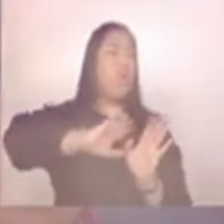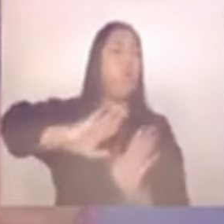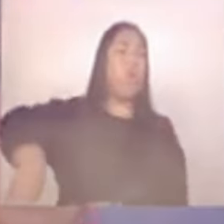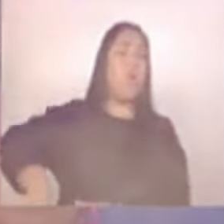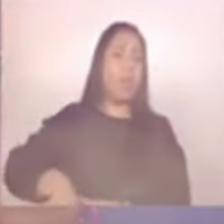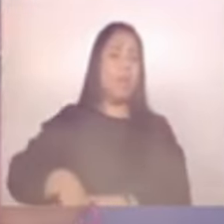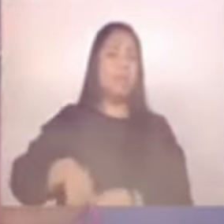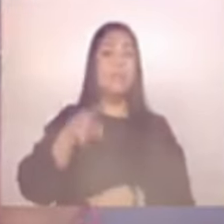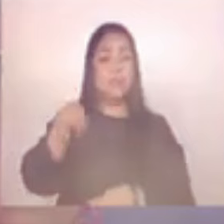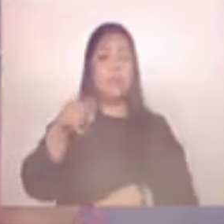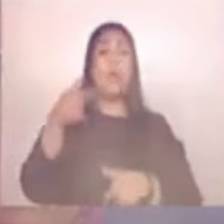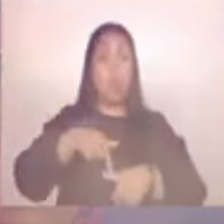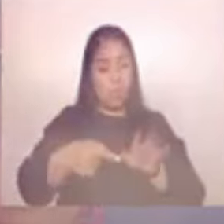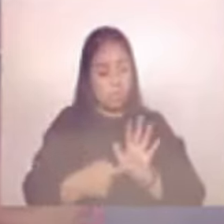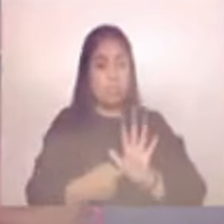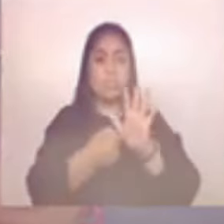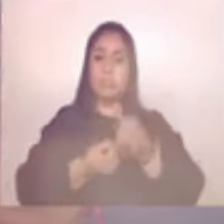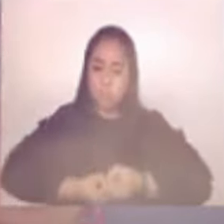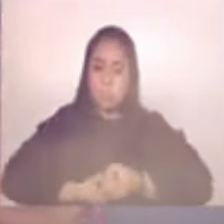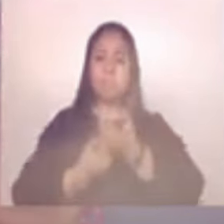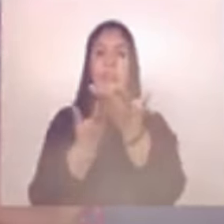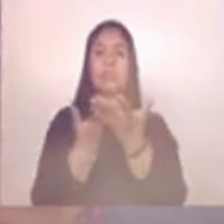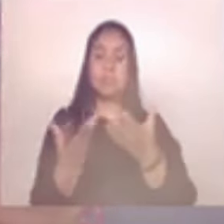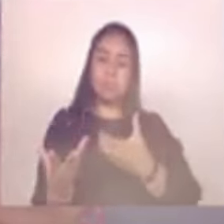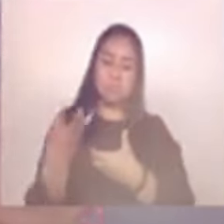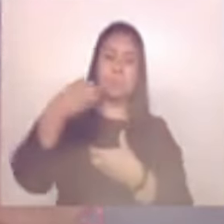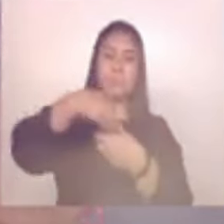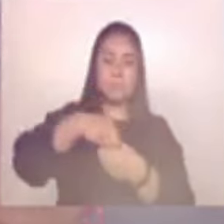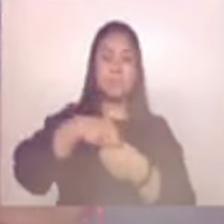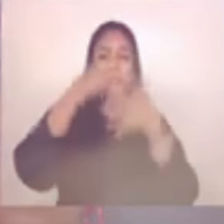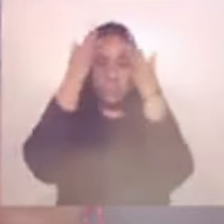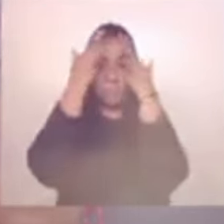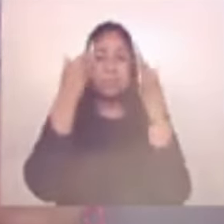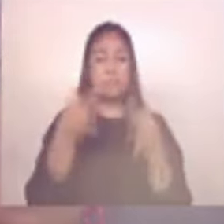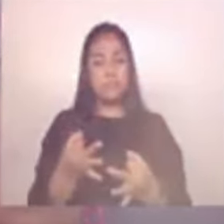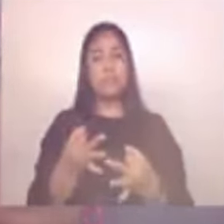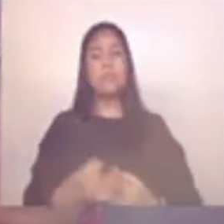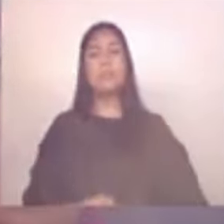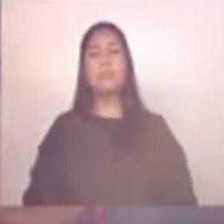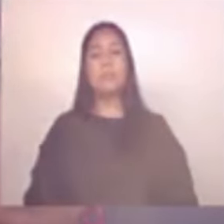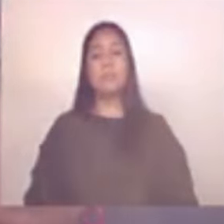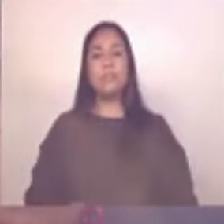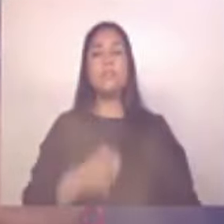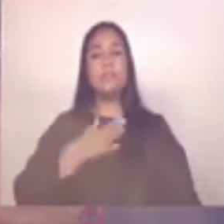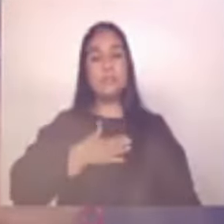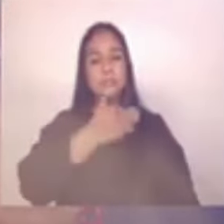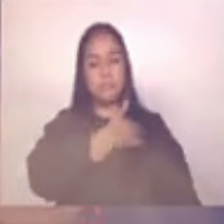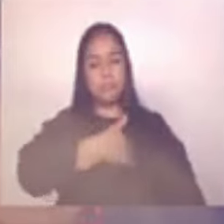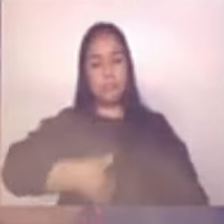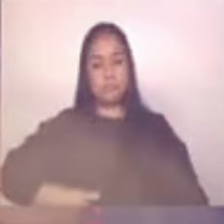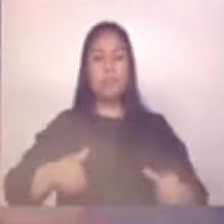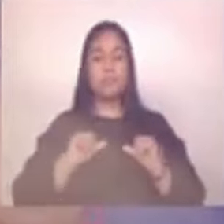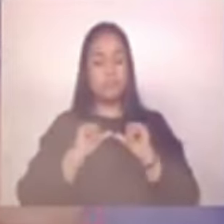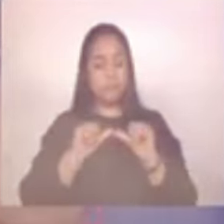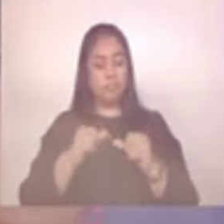sean escuchadas y sean incluidas en la toma de decisiones. Mi gobierno continuará fortaleciendo las